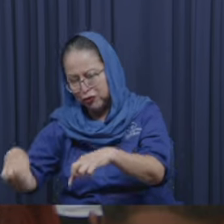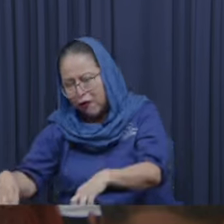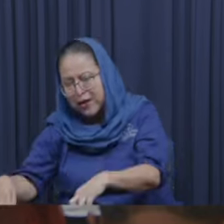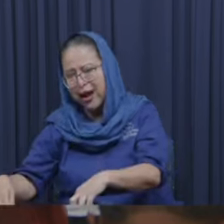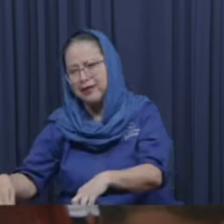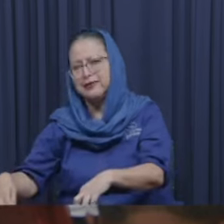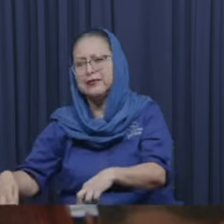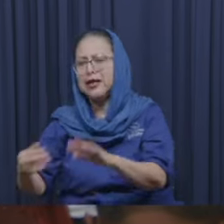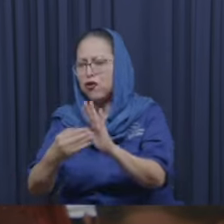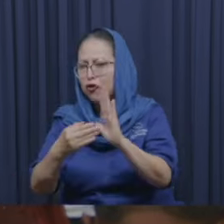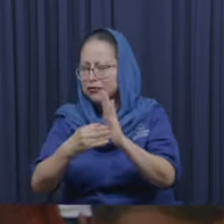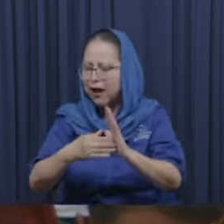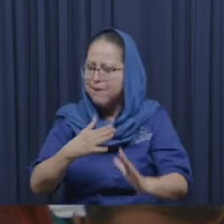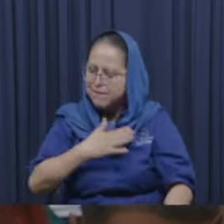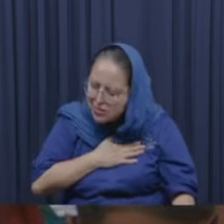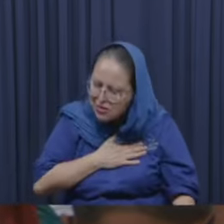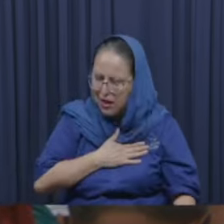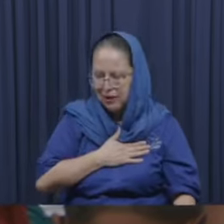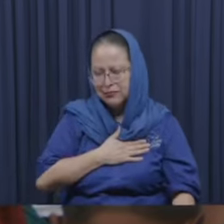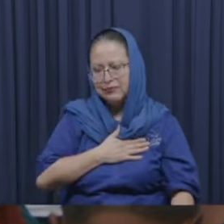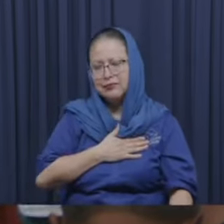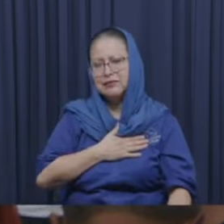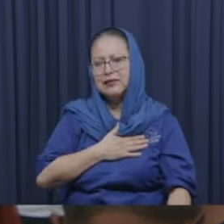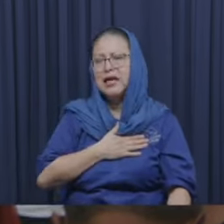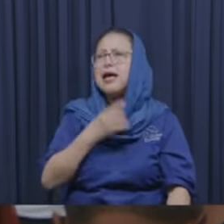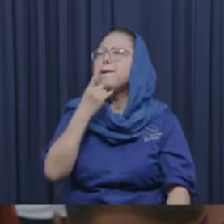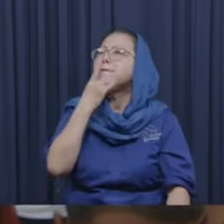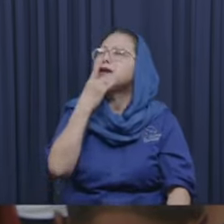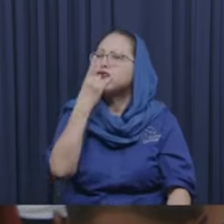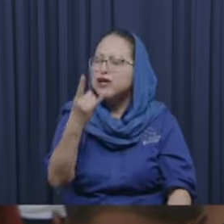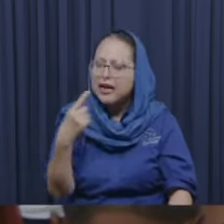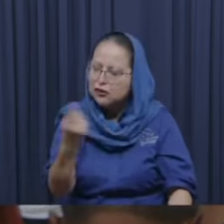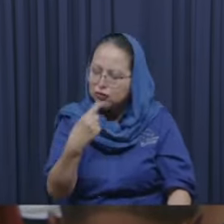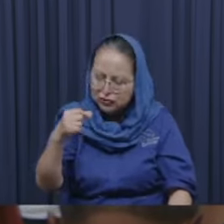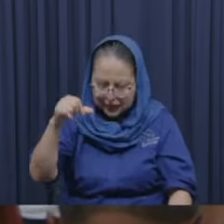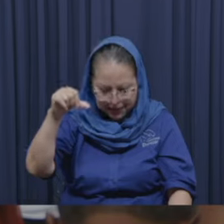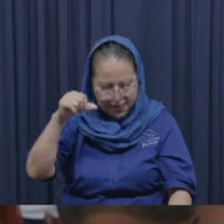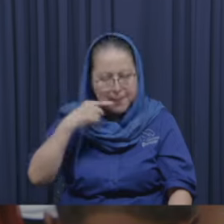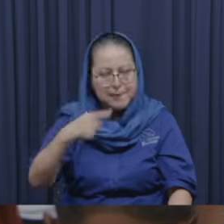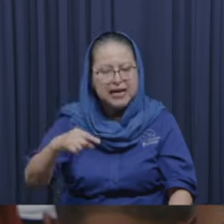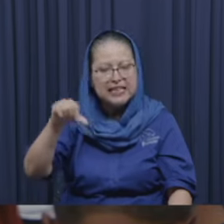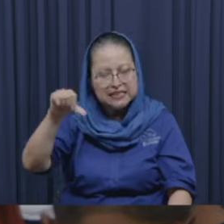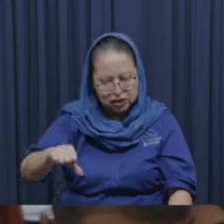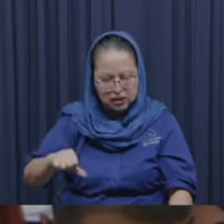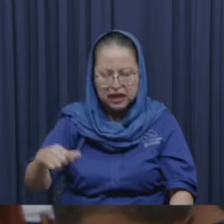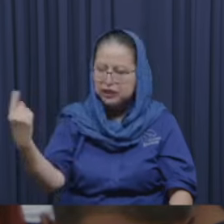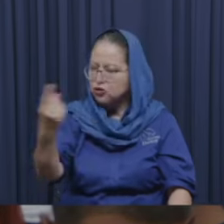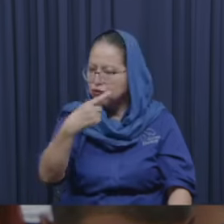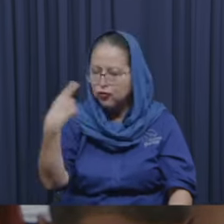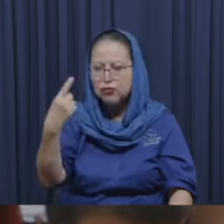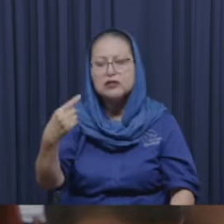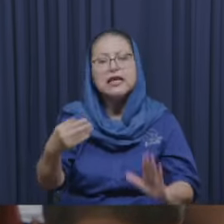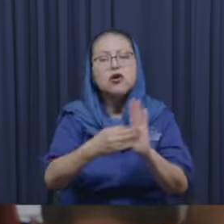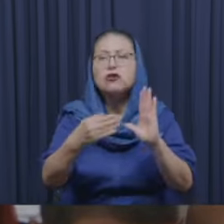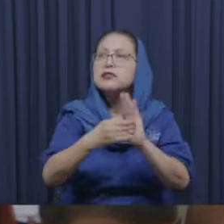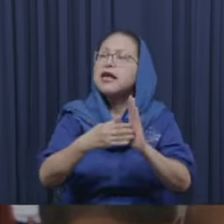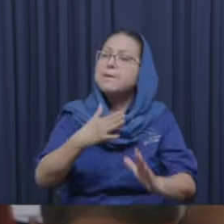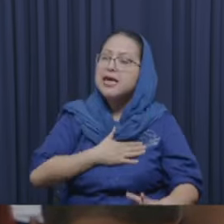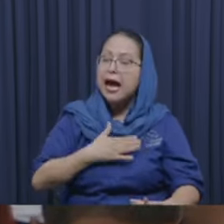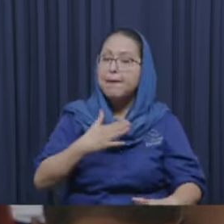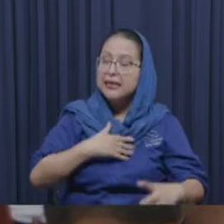odian a los que maldicen Ayúdanos a perdonar señor a los que nos han ofendido